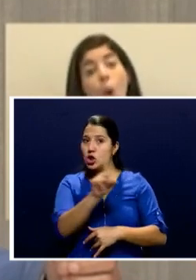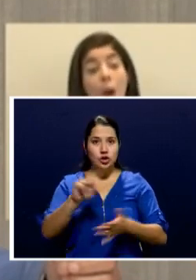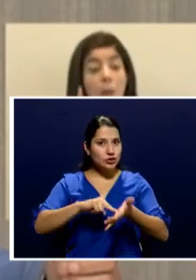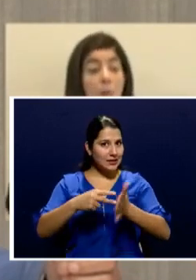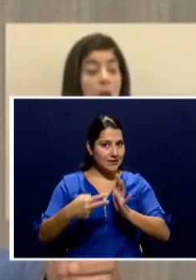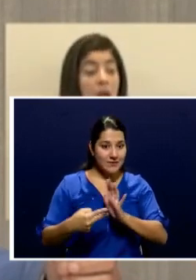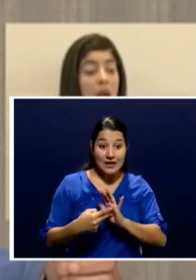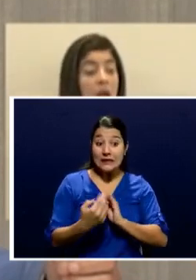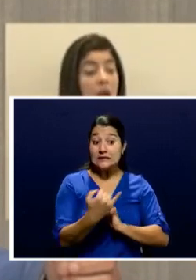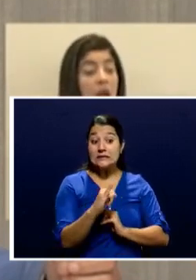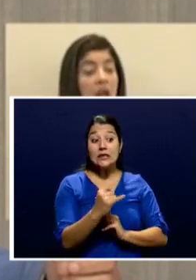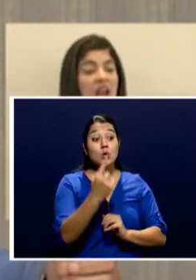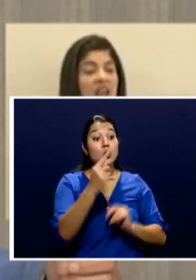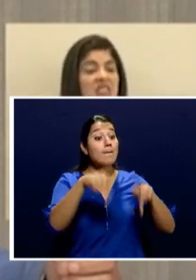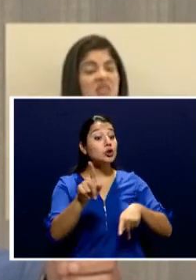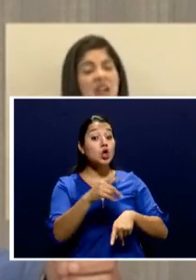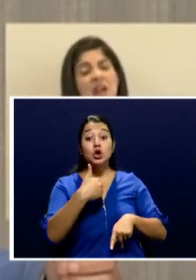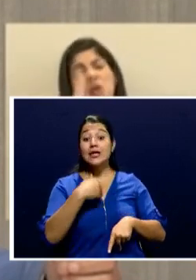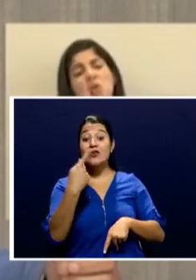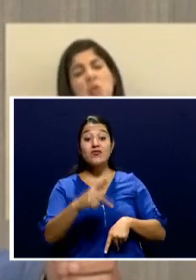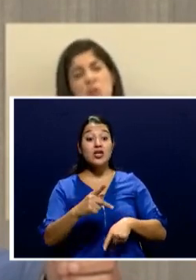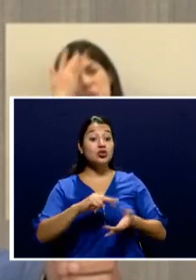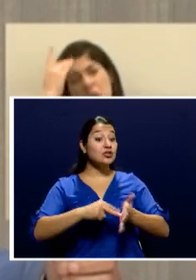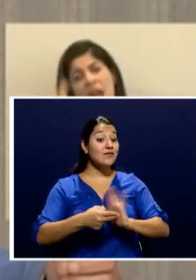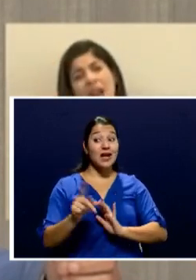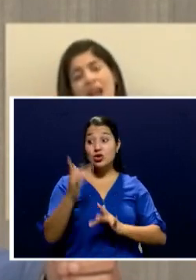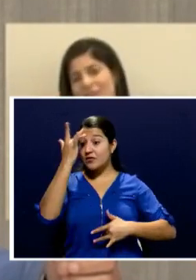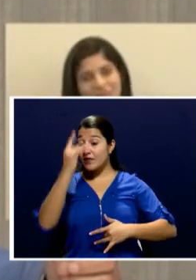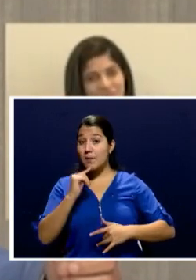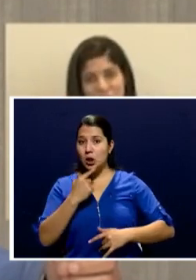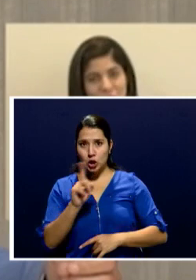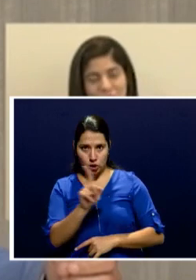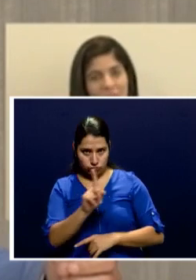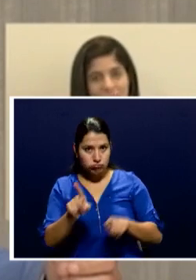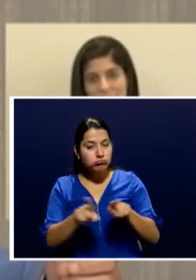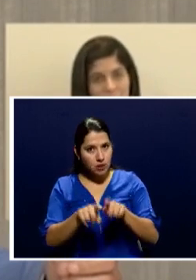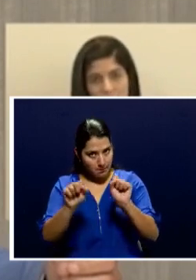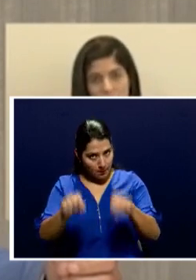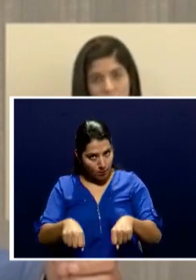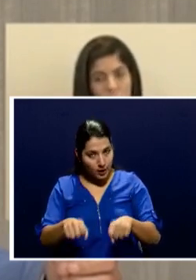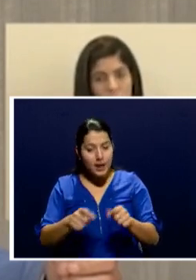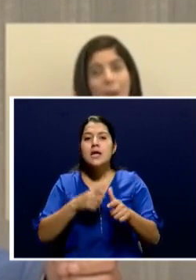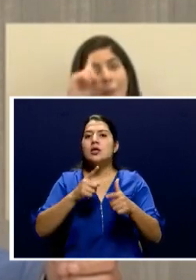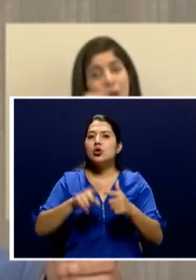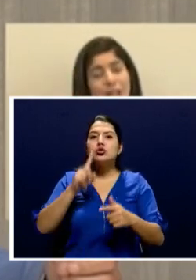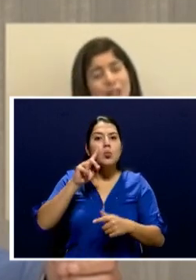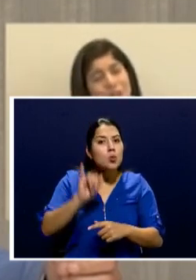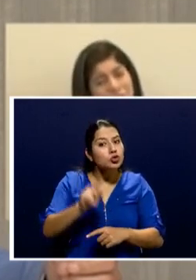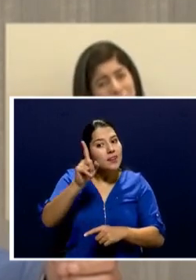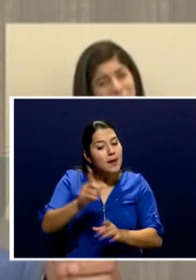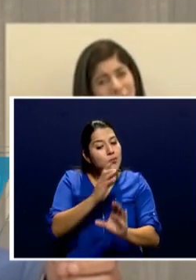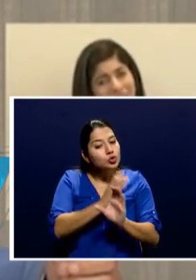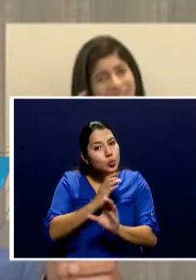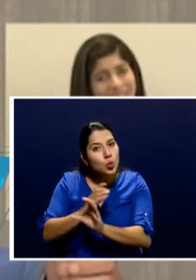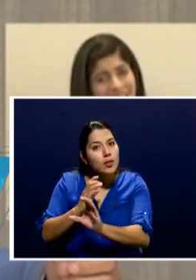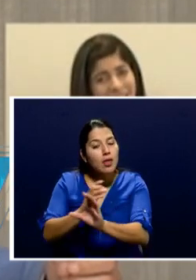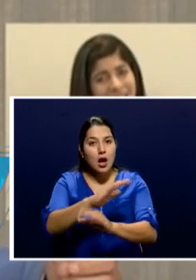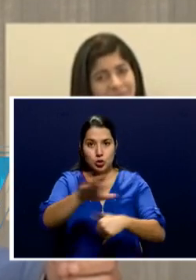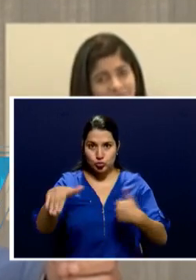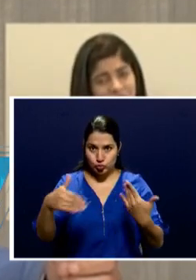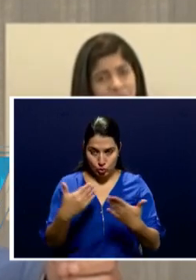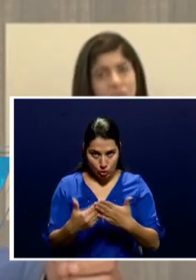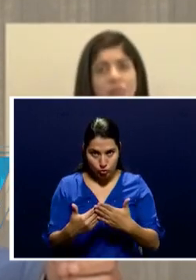tiene factores de riesgo pueda enfermar gravemente, y de ahí radica también que tengamos que cuidarnos todos y todas.